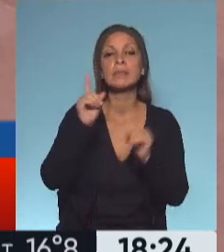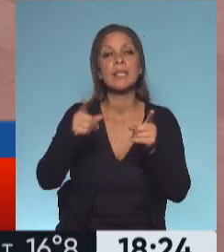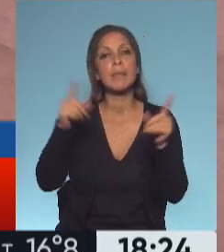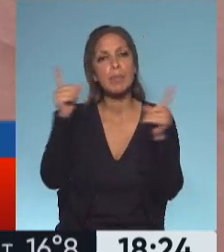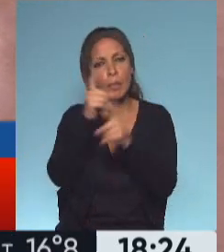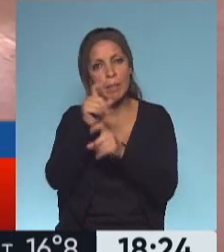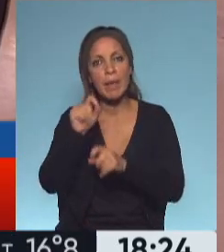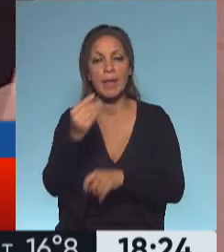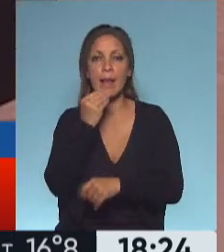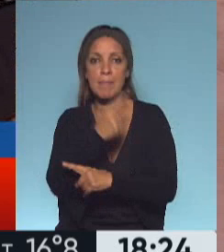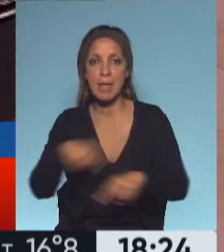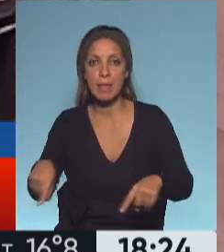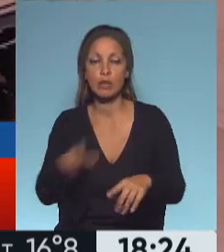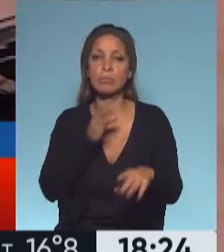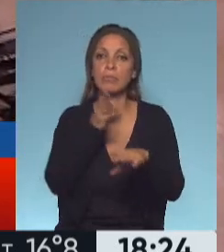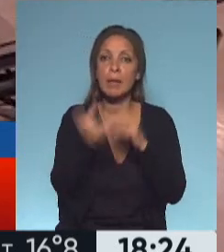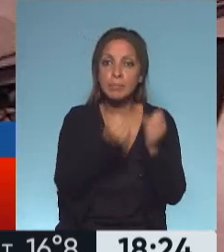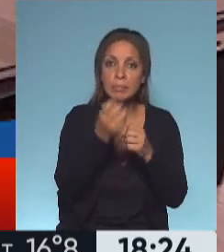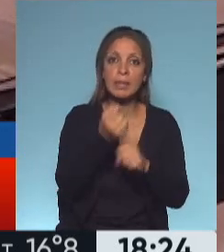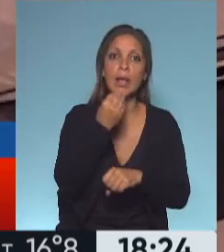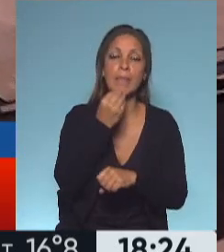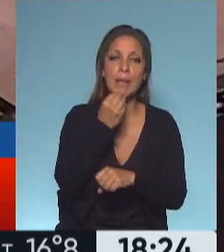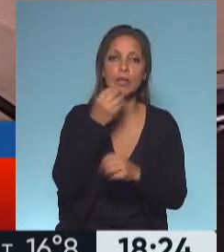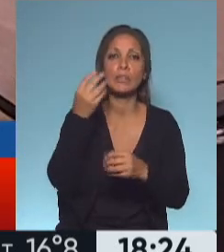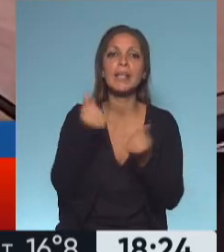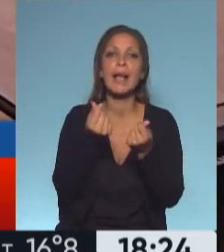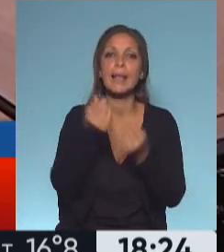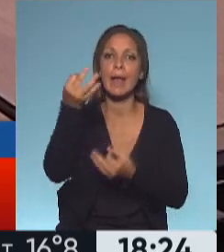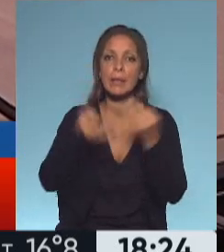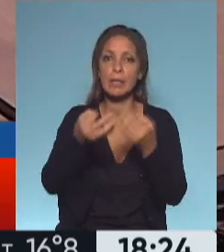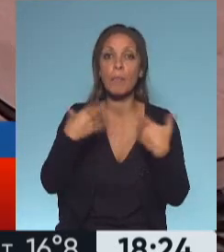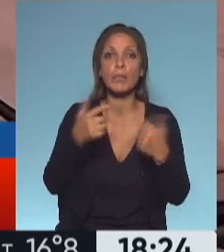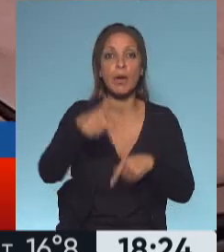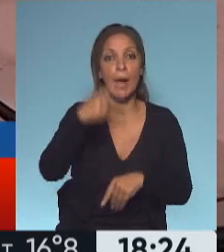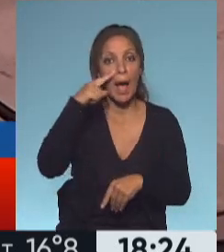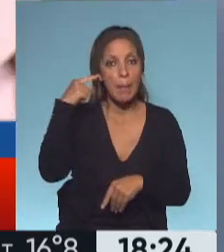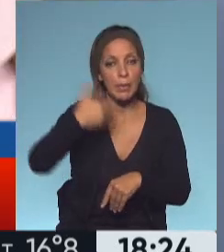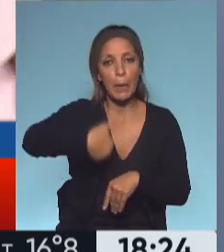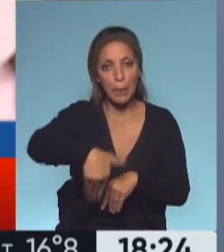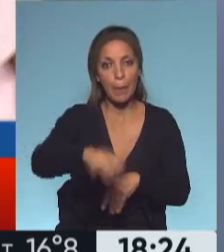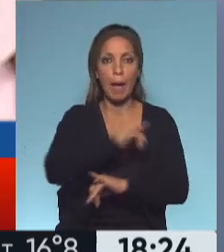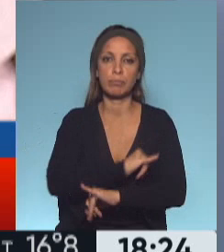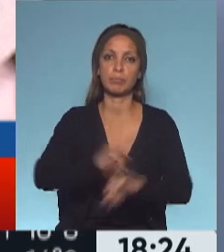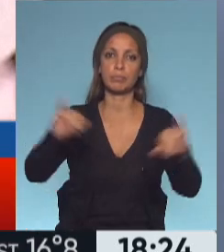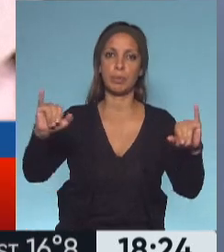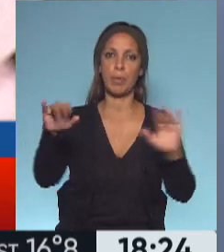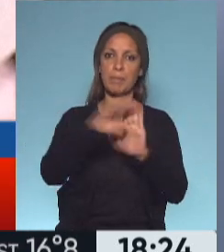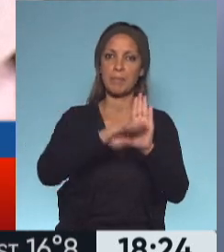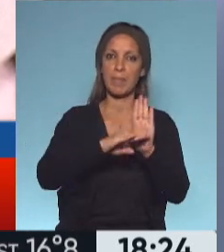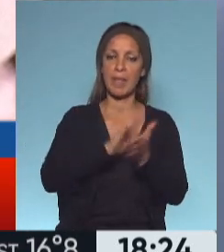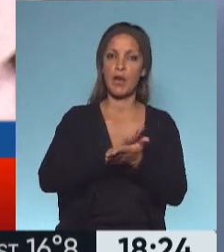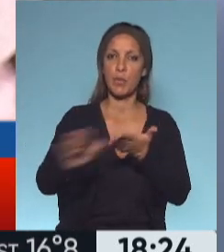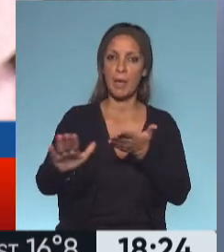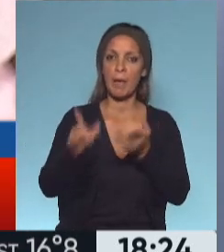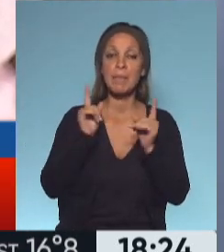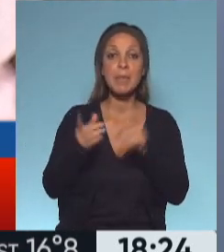alimentos, al acceso a los alimentos y la calidad nutricional. Por eso el presidente va a anunciar nuevas medidas, con el compromiso que hemos planteado